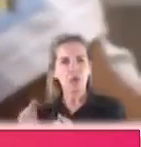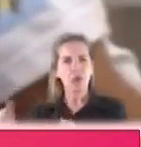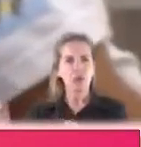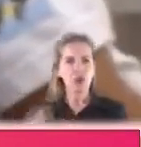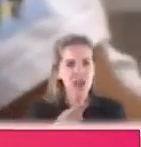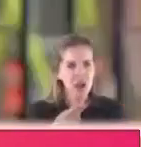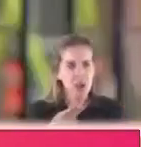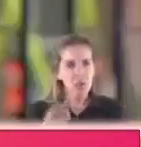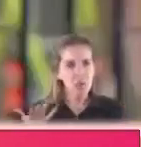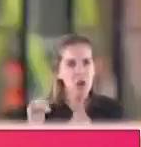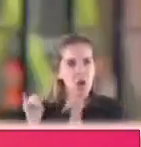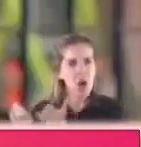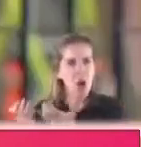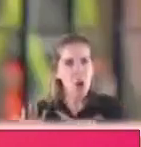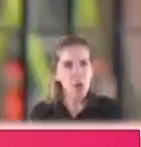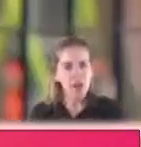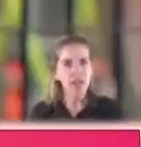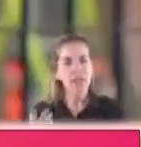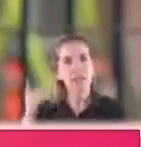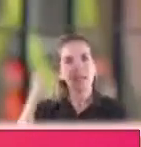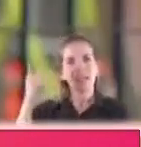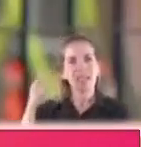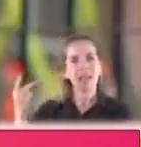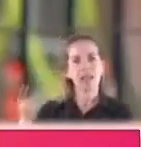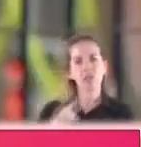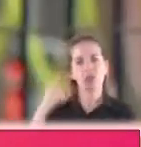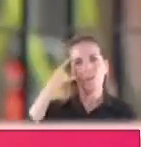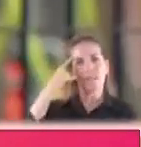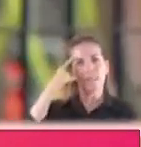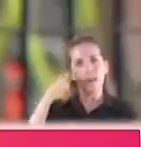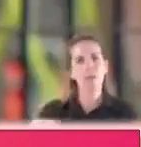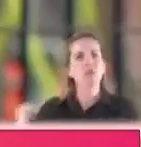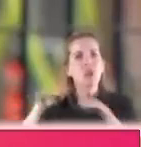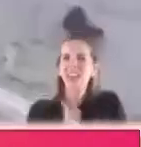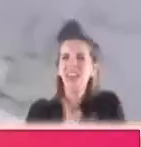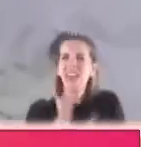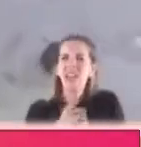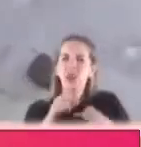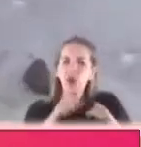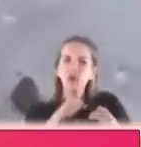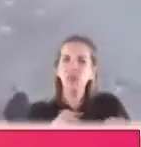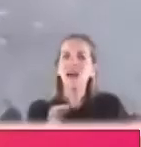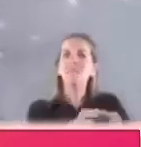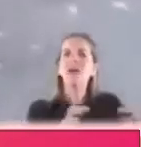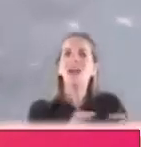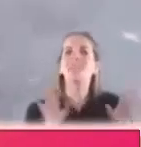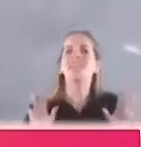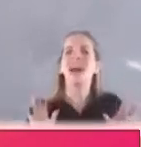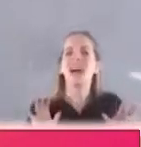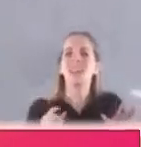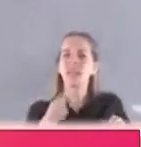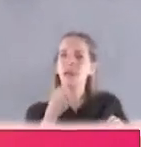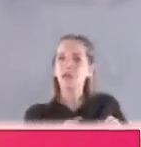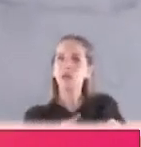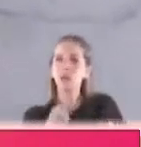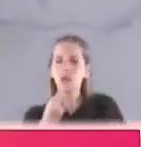siendo Vernet el gobernador de las islas, puesto a cargo por el gobierno provisional de Buenos Aires, lo expulsan, se implanta una